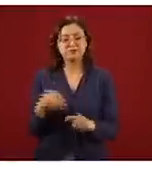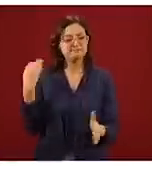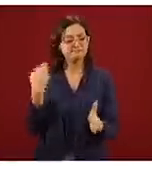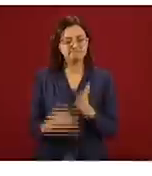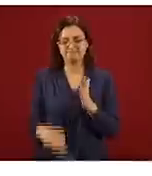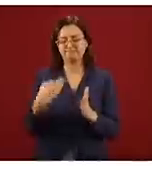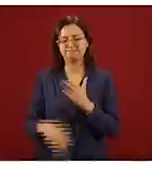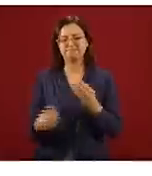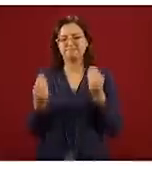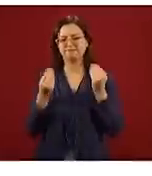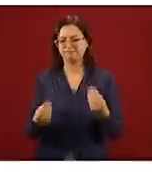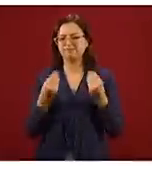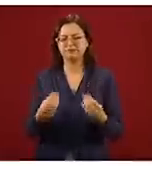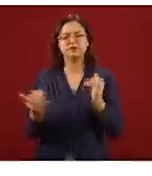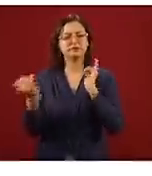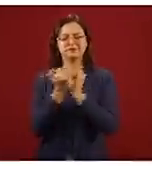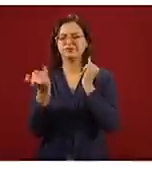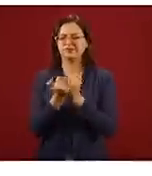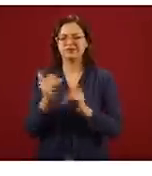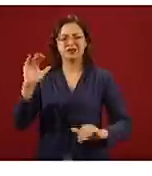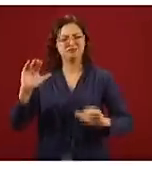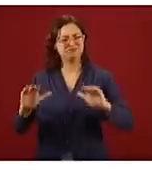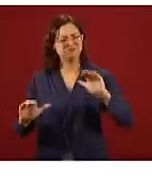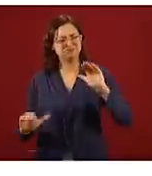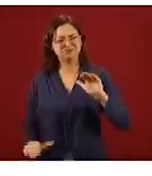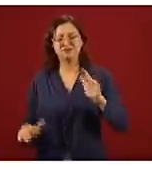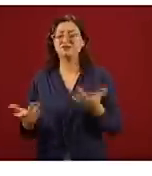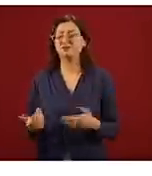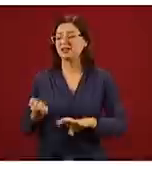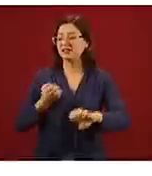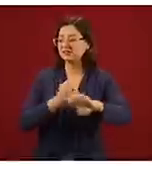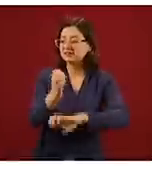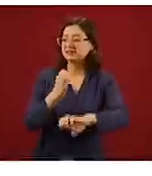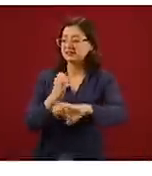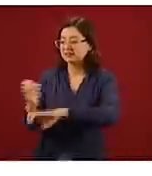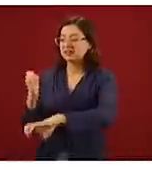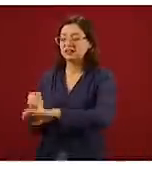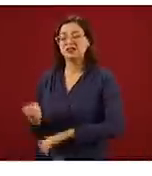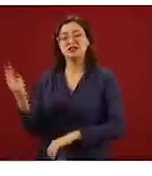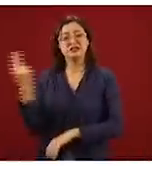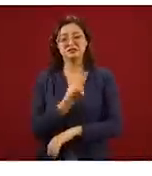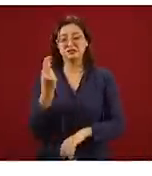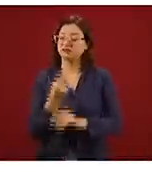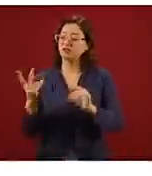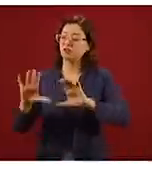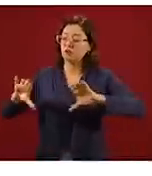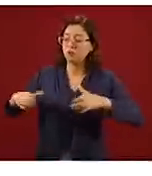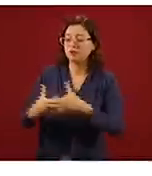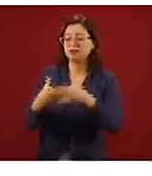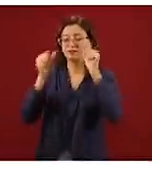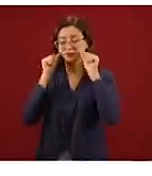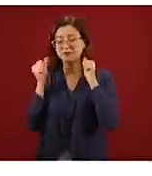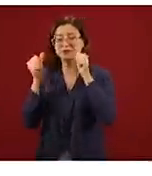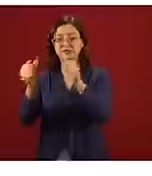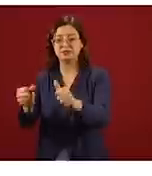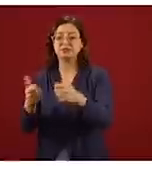número, mucha desigualdad y en estados donde se requiere mucha de la atención comunitaria o de la extensión